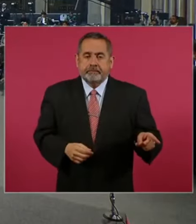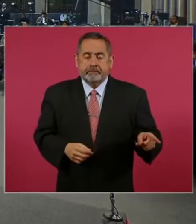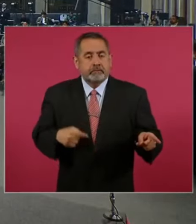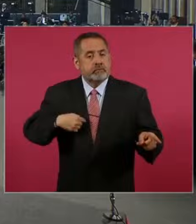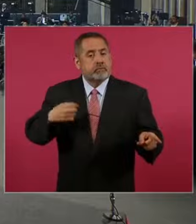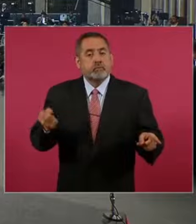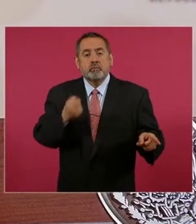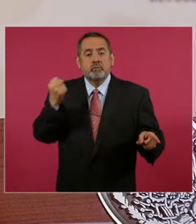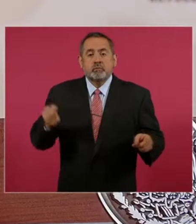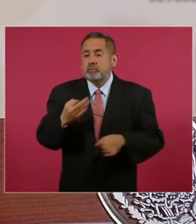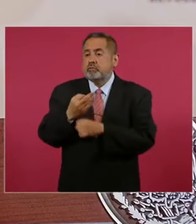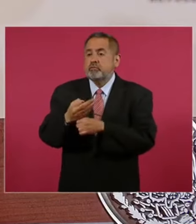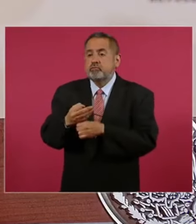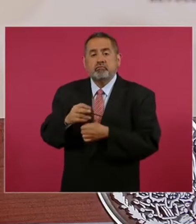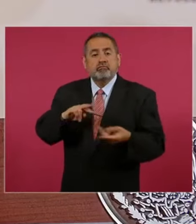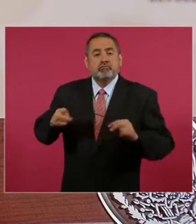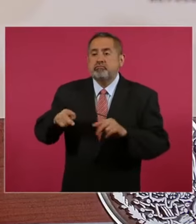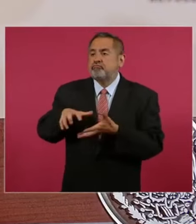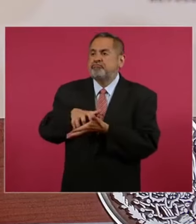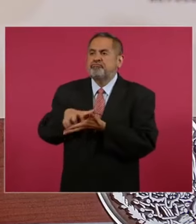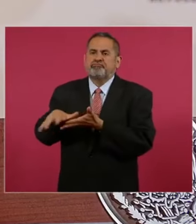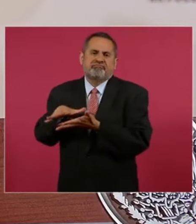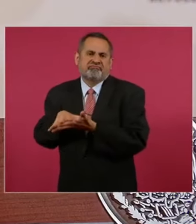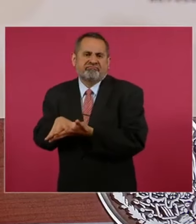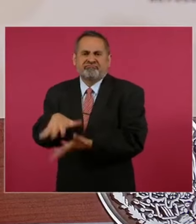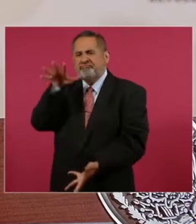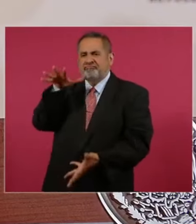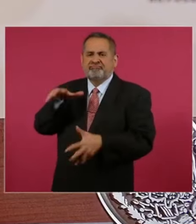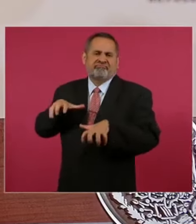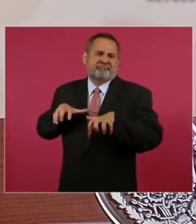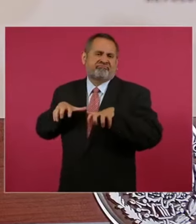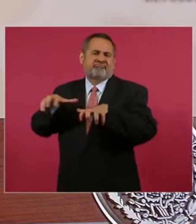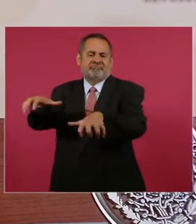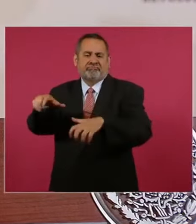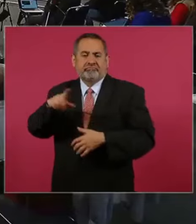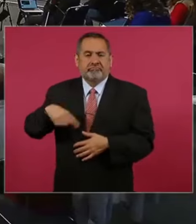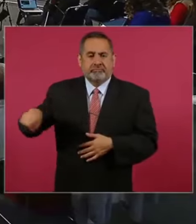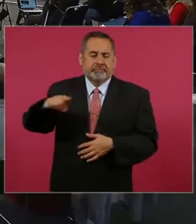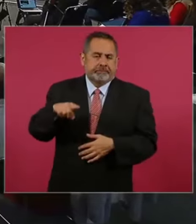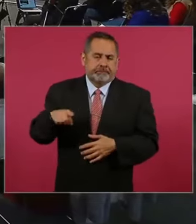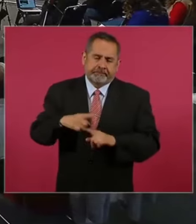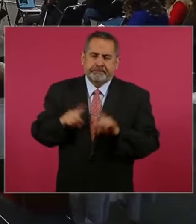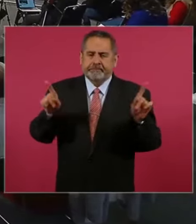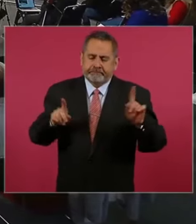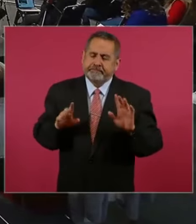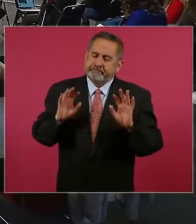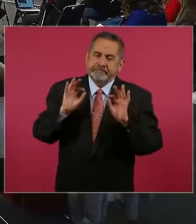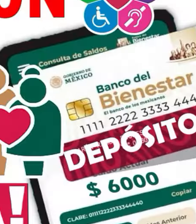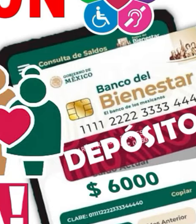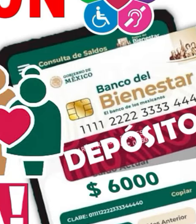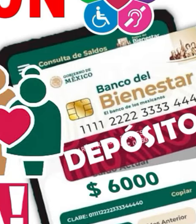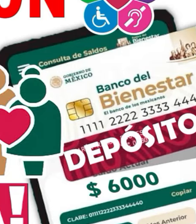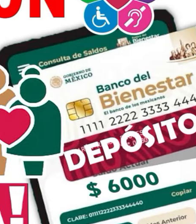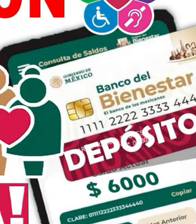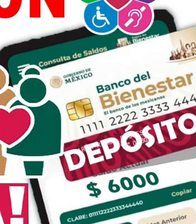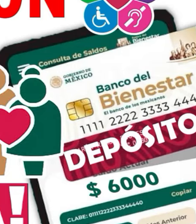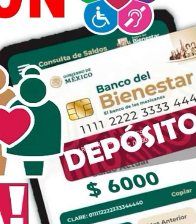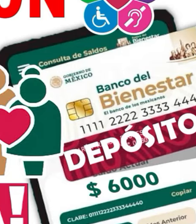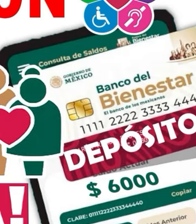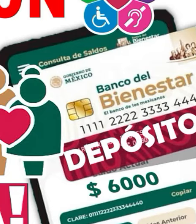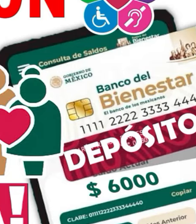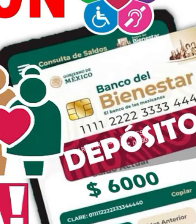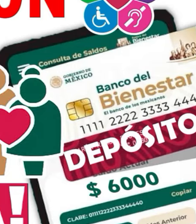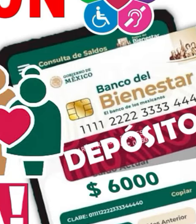Afortunadamente ahora son más los que no son conservadores. Y bueno,